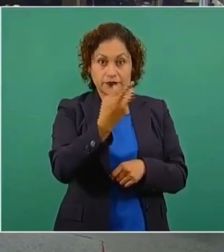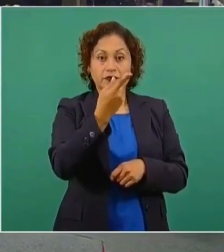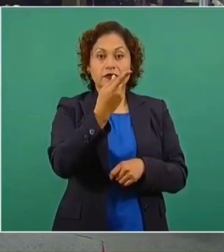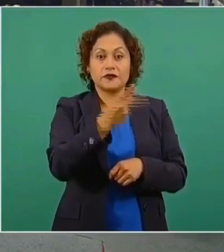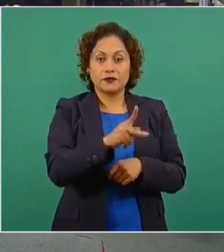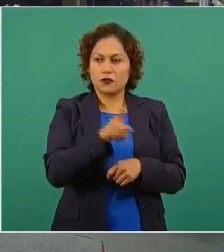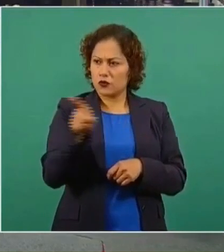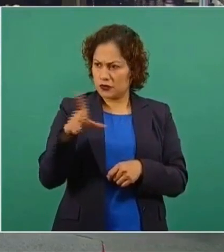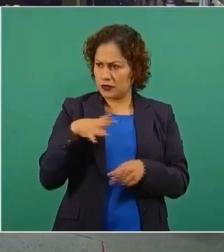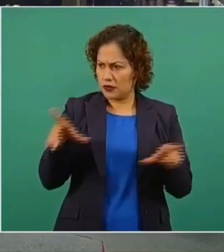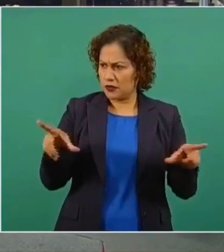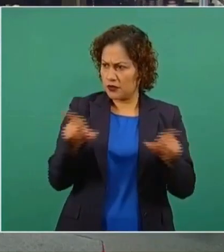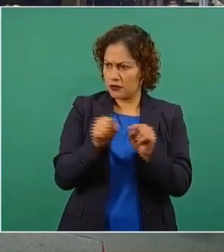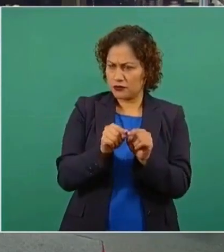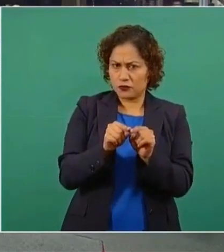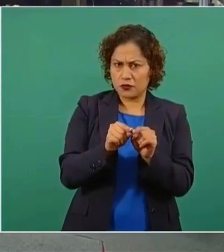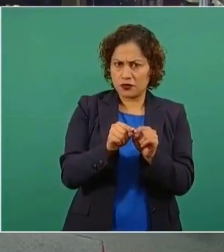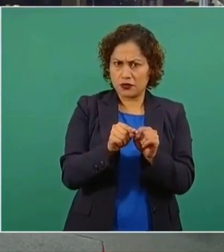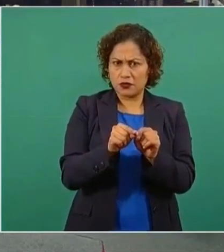resumen ustedes.